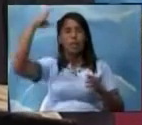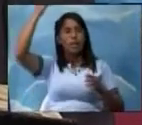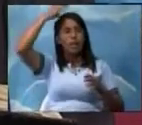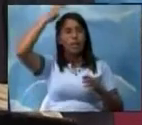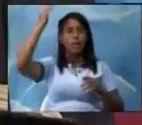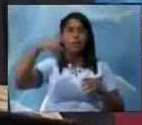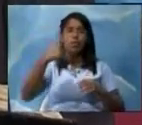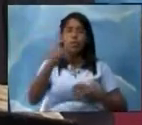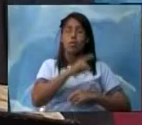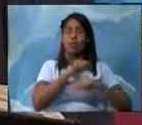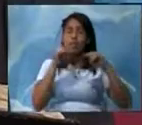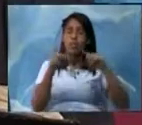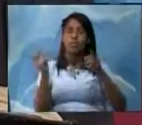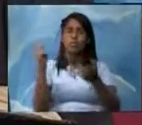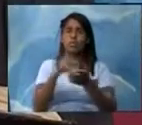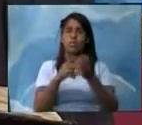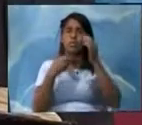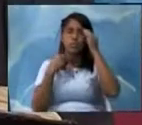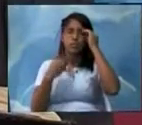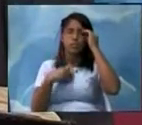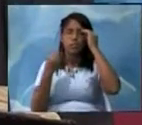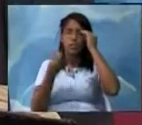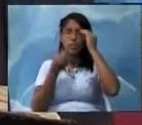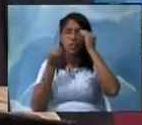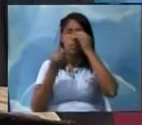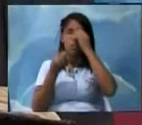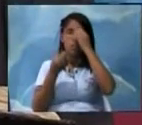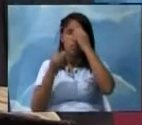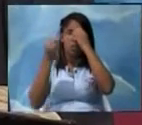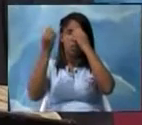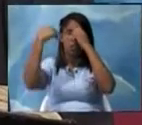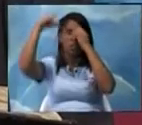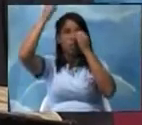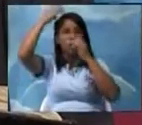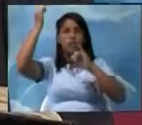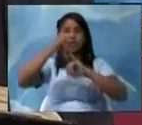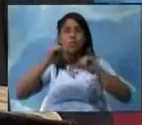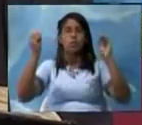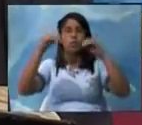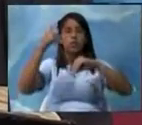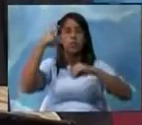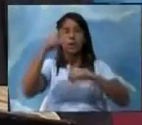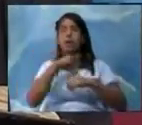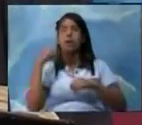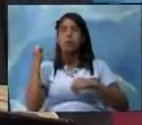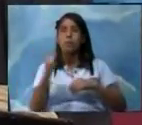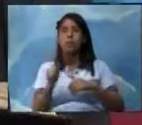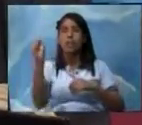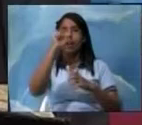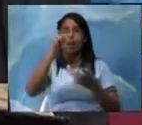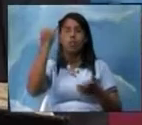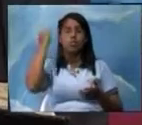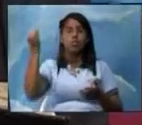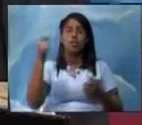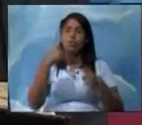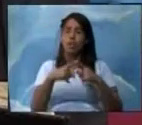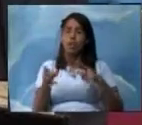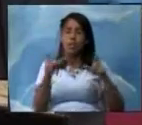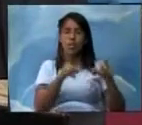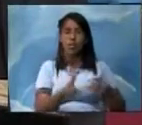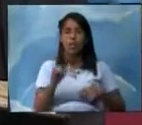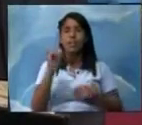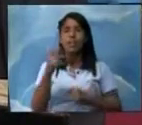después de esto fue Daniel a ariot al cual el rey había puesto para matar a los sabios de